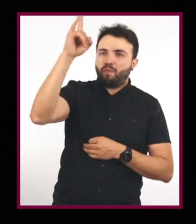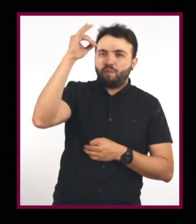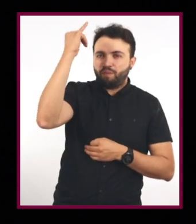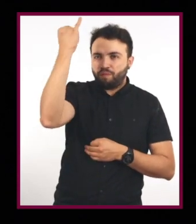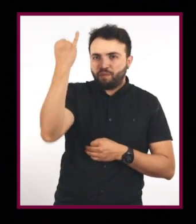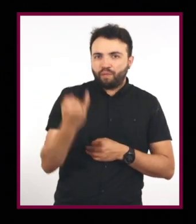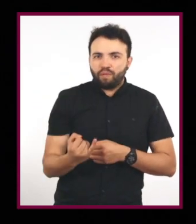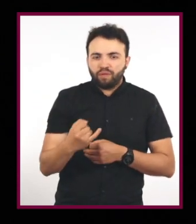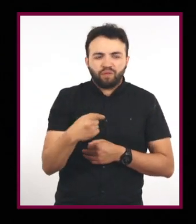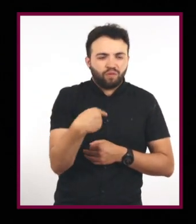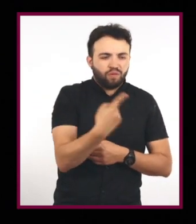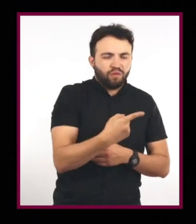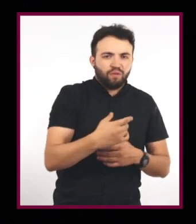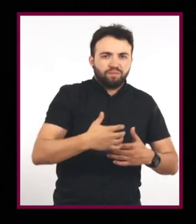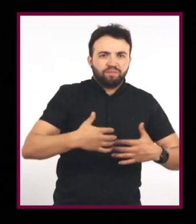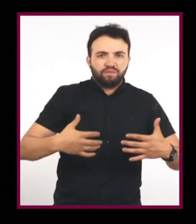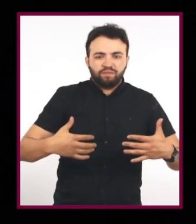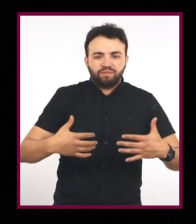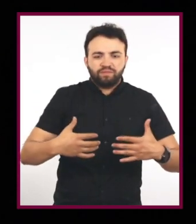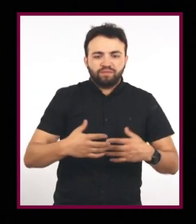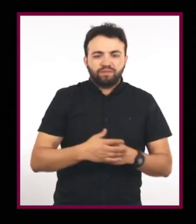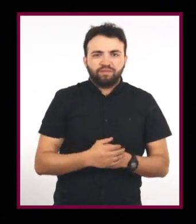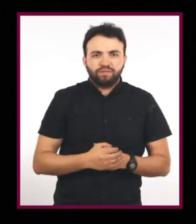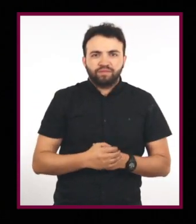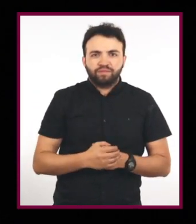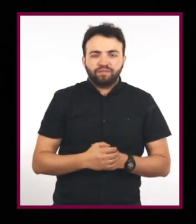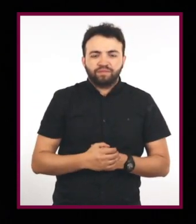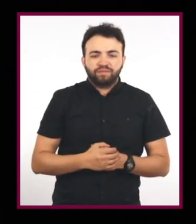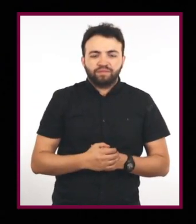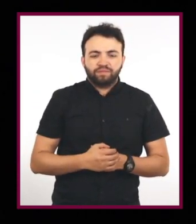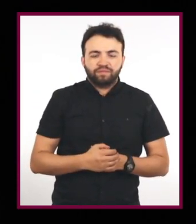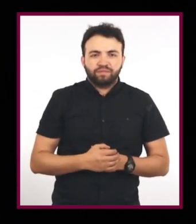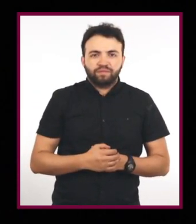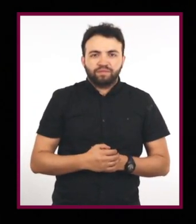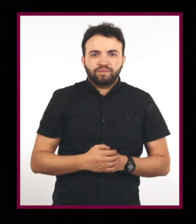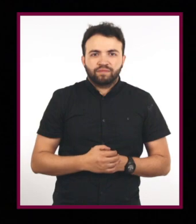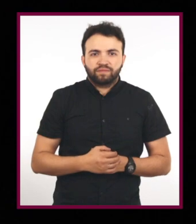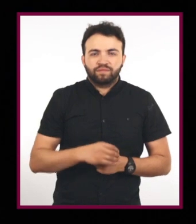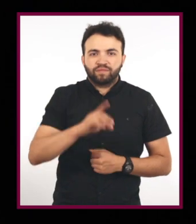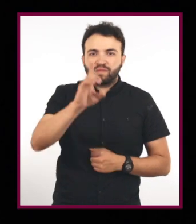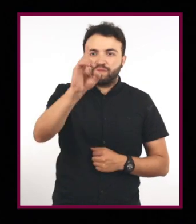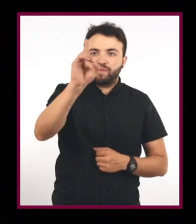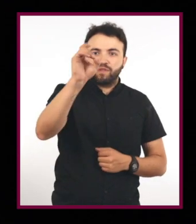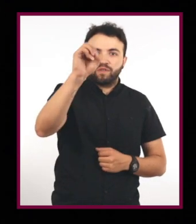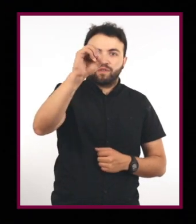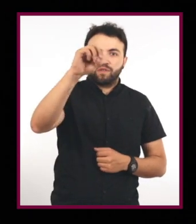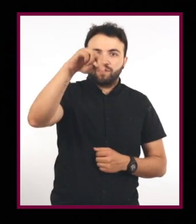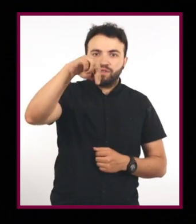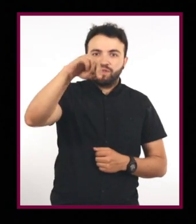¿se acuerdan de ellos? Uno alto y delgado y otro... ¿Cómo se llamaba?